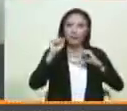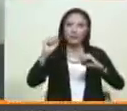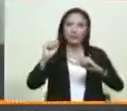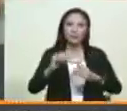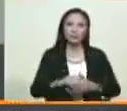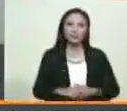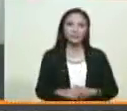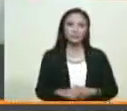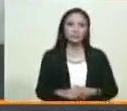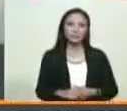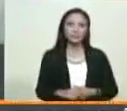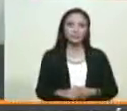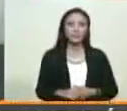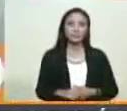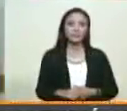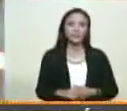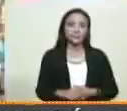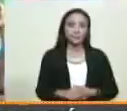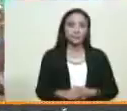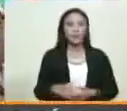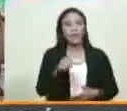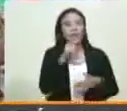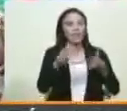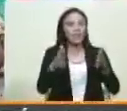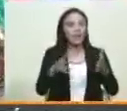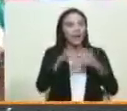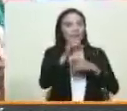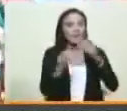¿Y quién va a ganar el 20 de mayo?